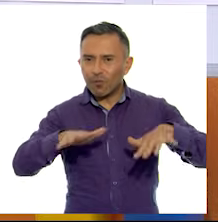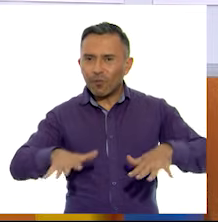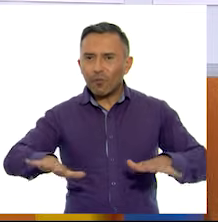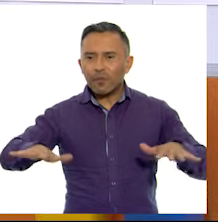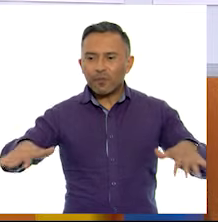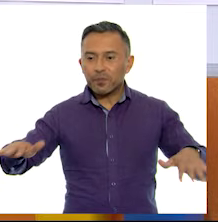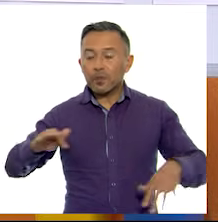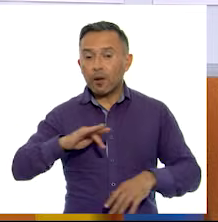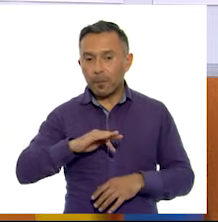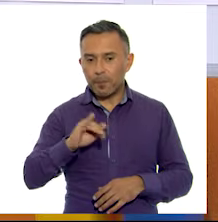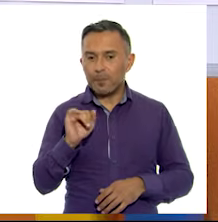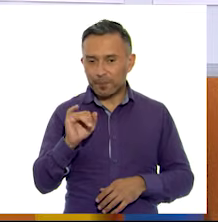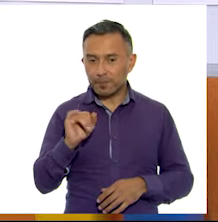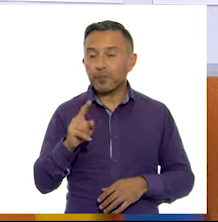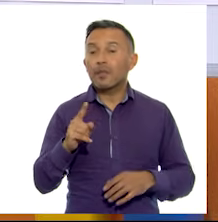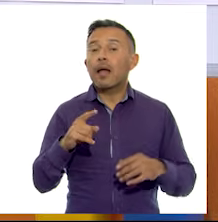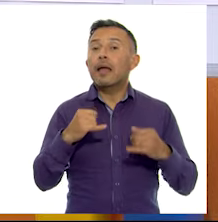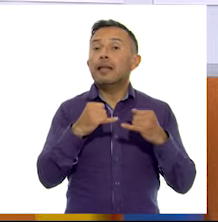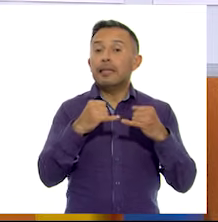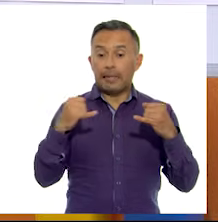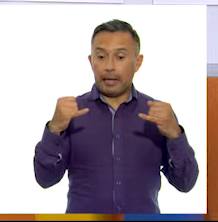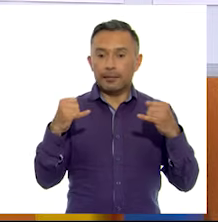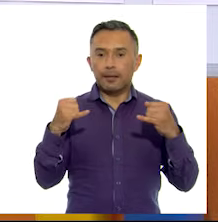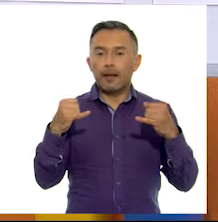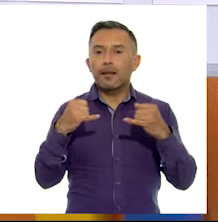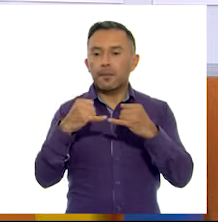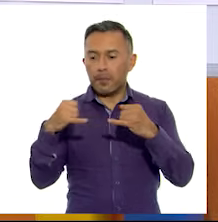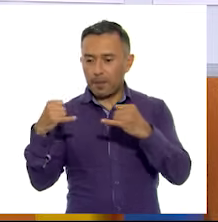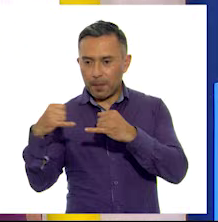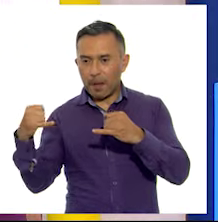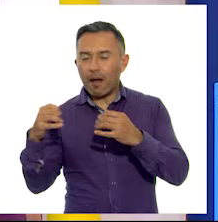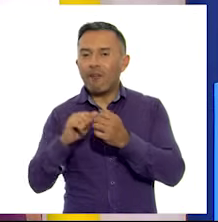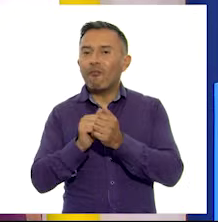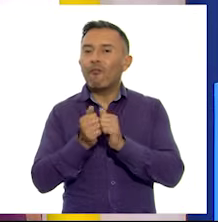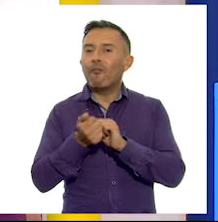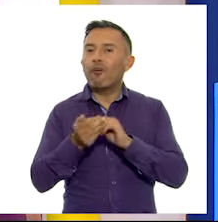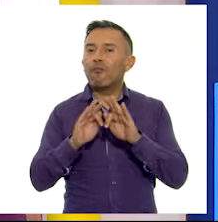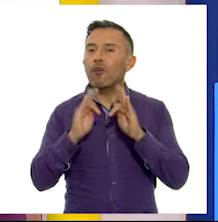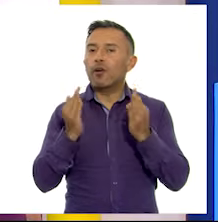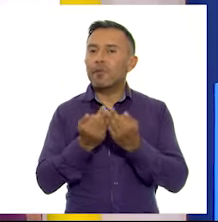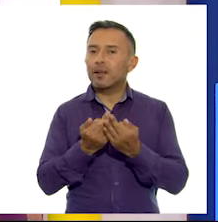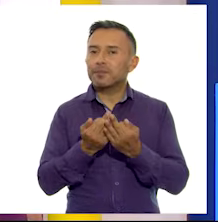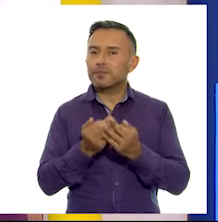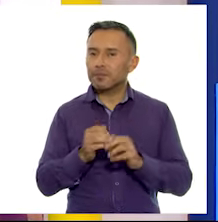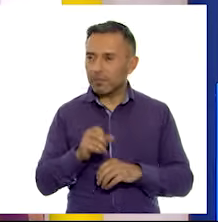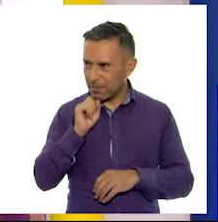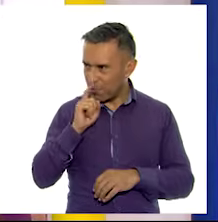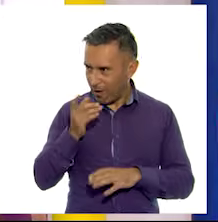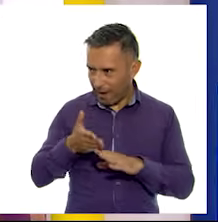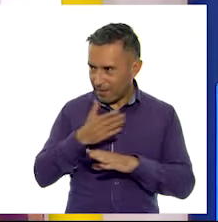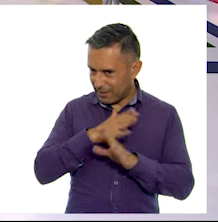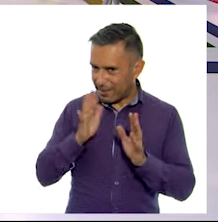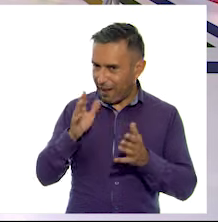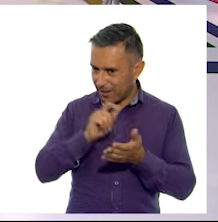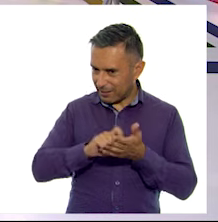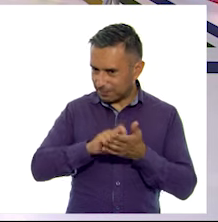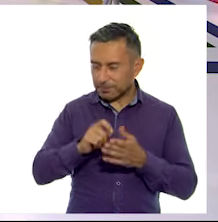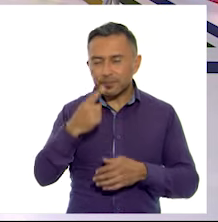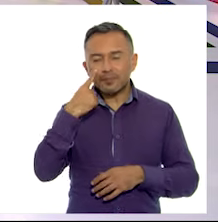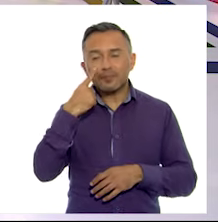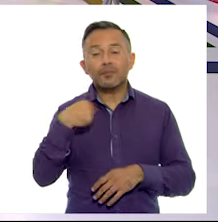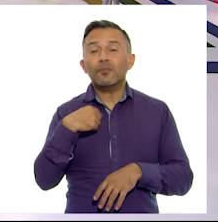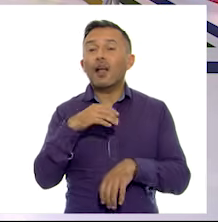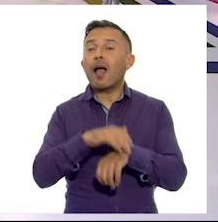Con las líneas se convierten en formas. Claro, como hicimos justamente ustedes ahí. Ustedes ya lo hicieron aquí. Y fíjate que una amiga